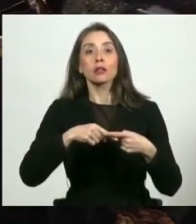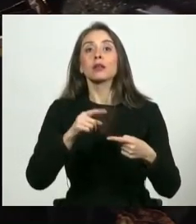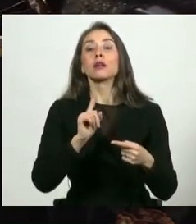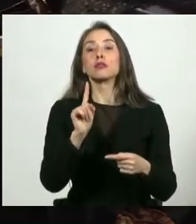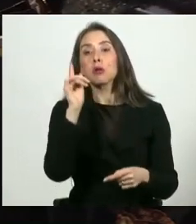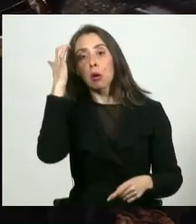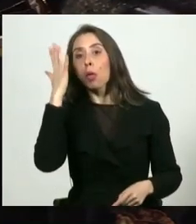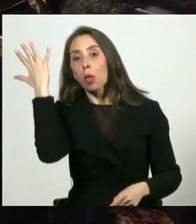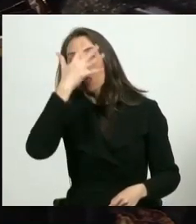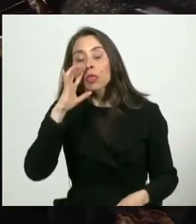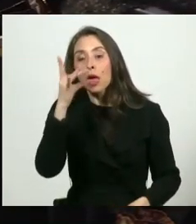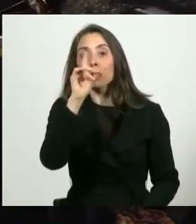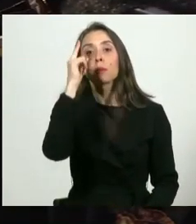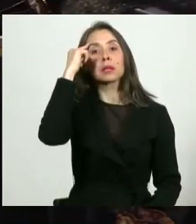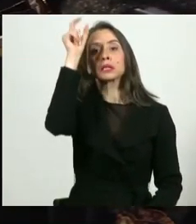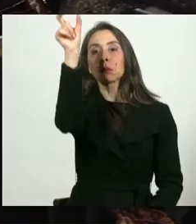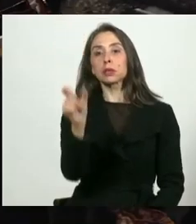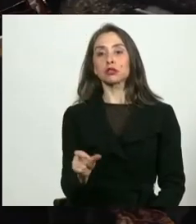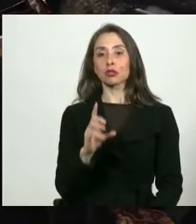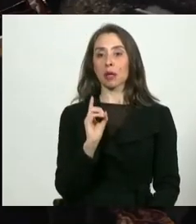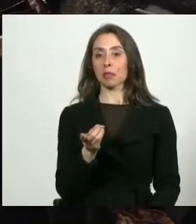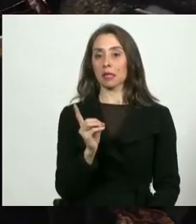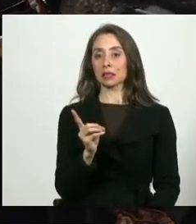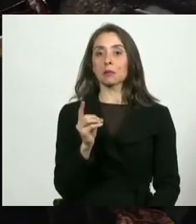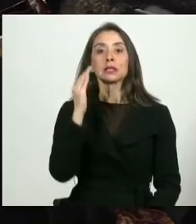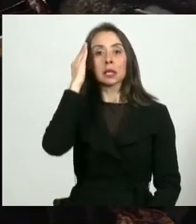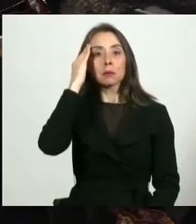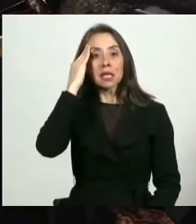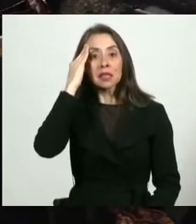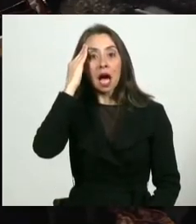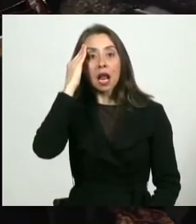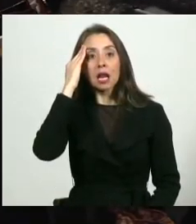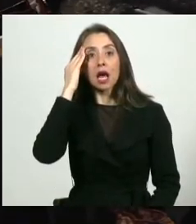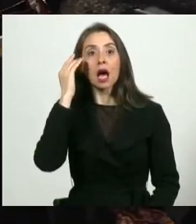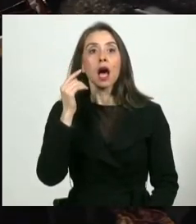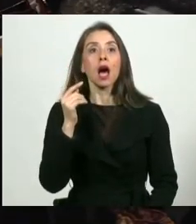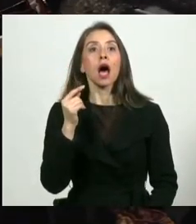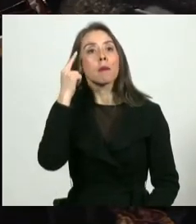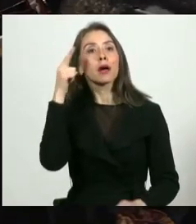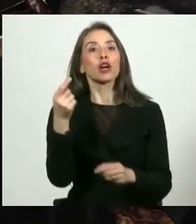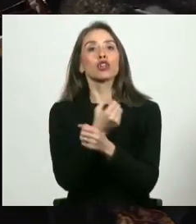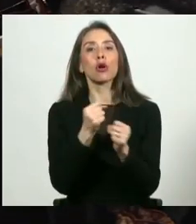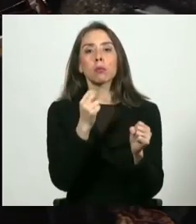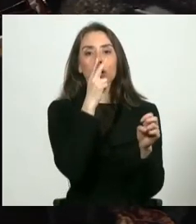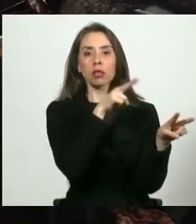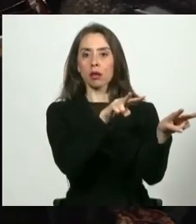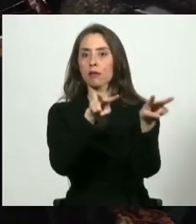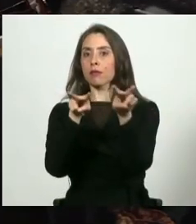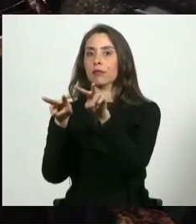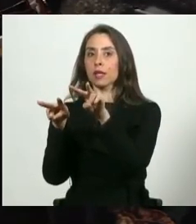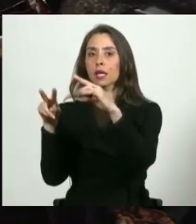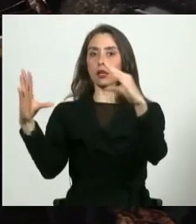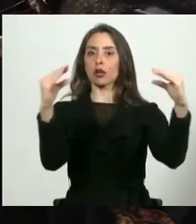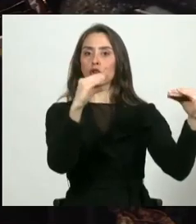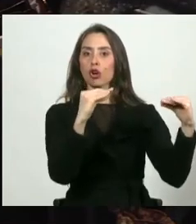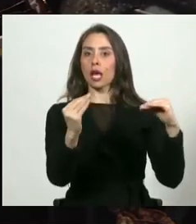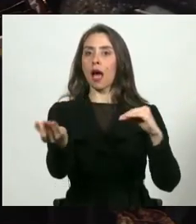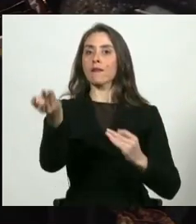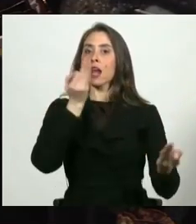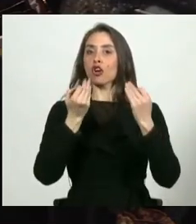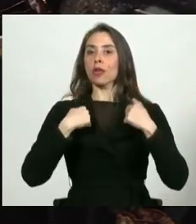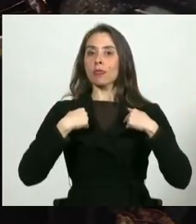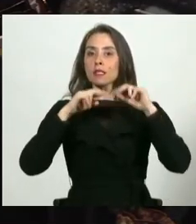una persona tenga una discapacidad, en este caso mental, significa que no sea capaz de reconocer lo que se habla y lo que se dice sobre